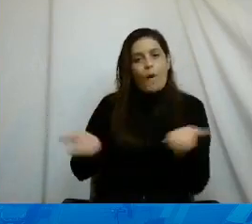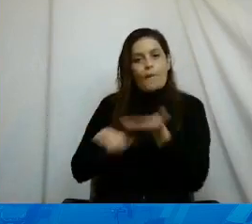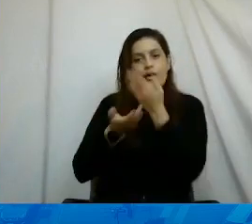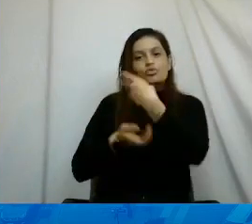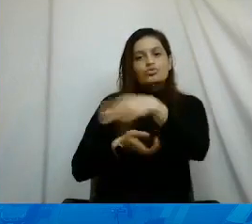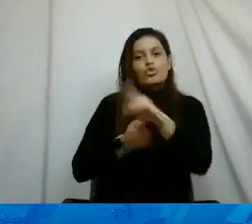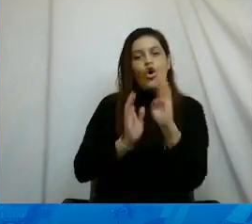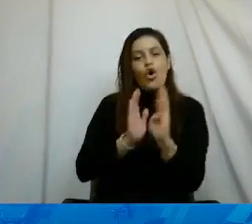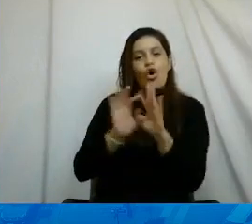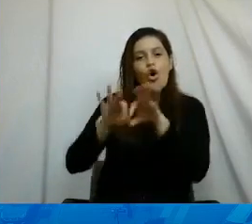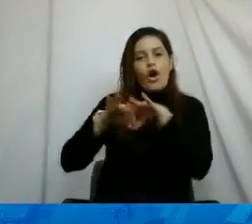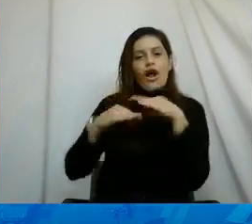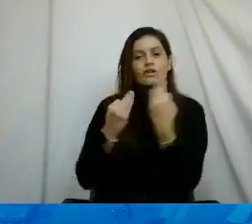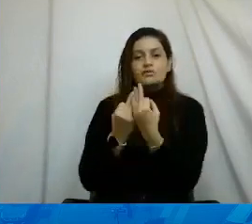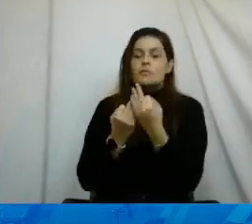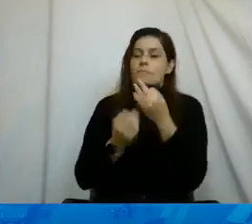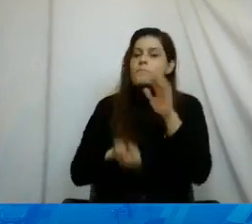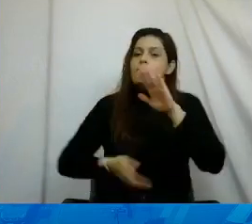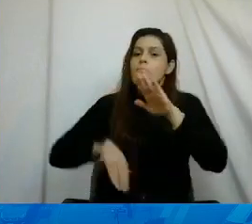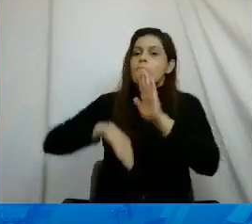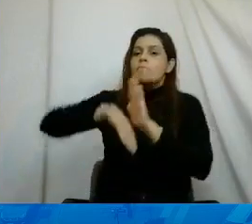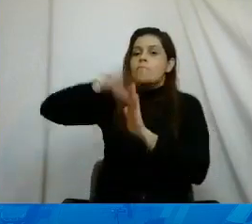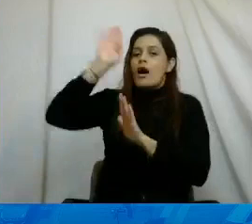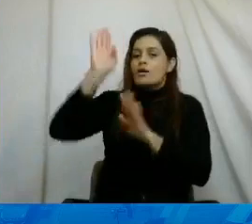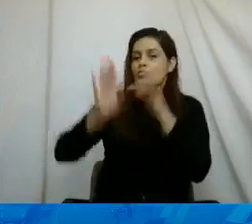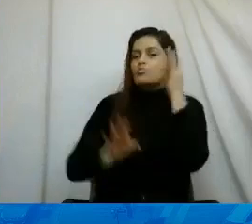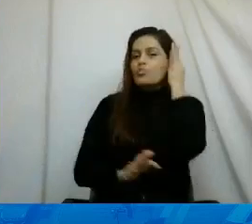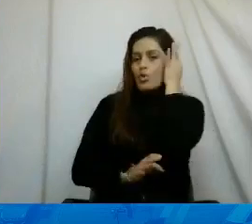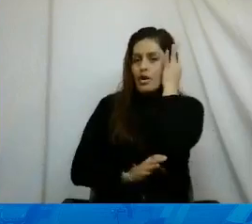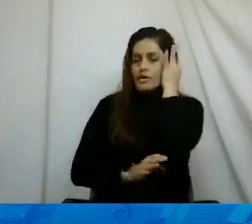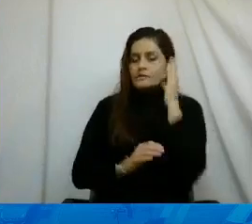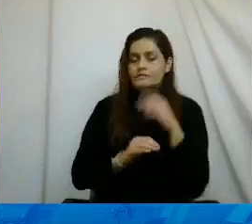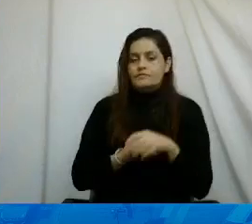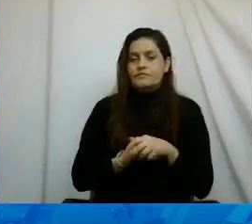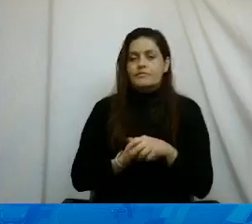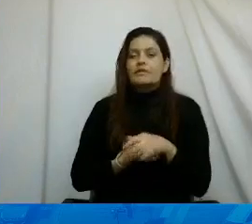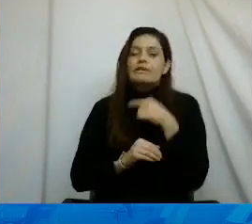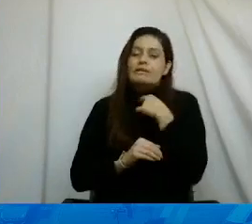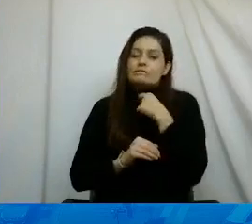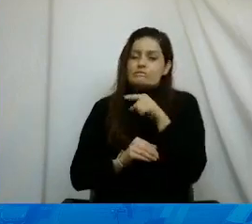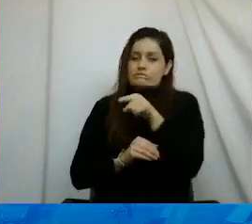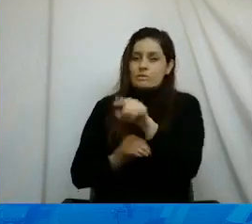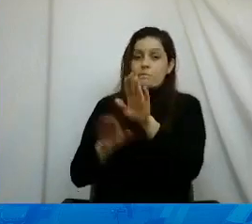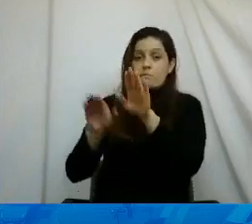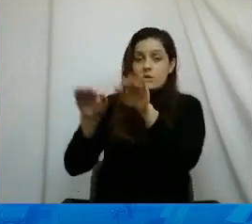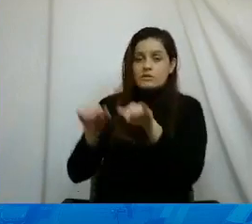con, principalmente con mujeres. Y de eso me quiero colgar y